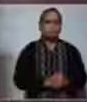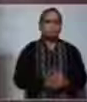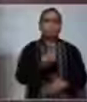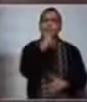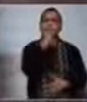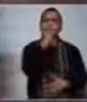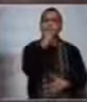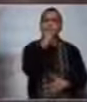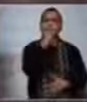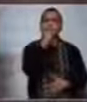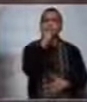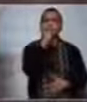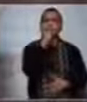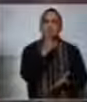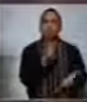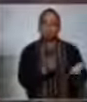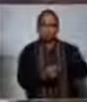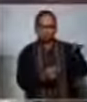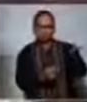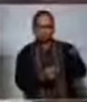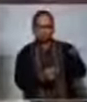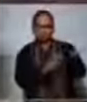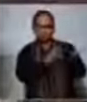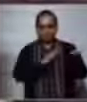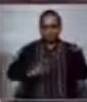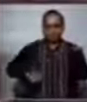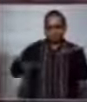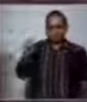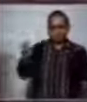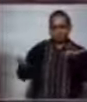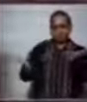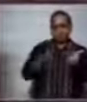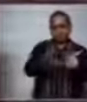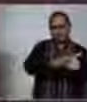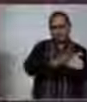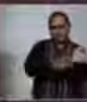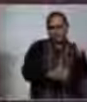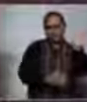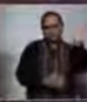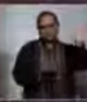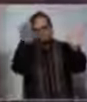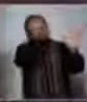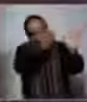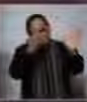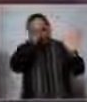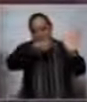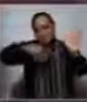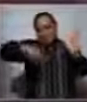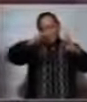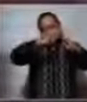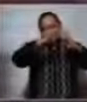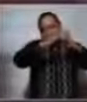Policía ministerial. Vamos a llevar a cabo una diligencia, un orden de cateo de este predio.